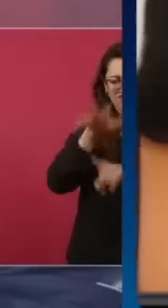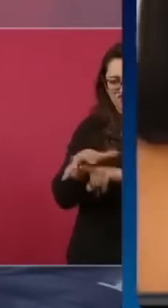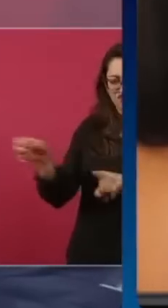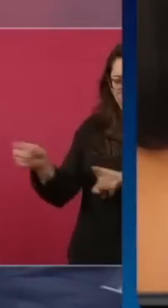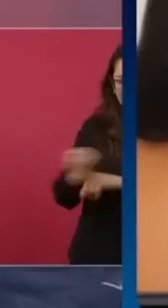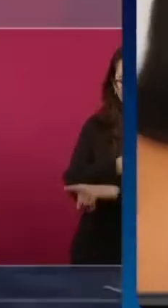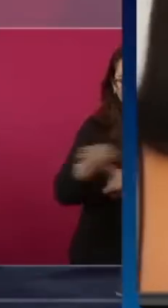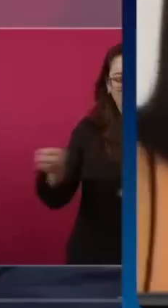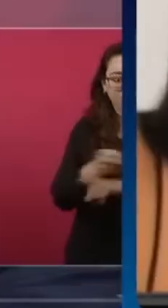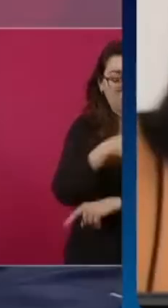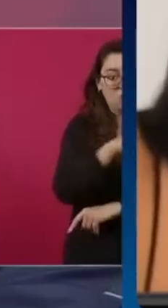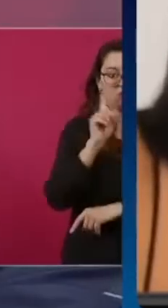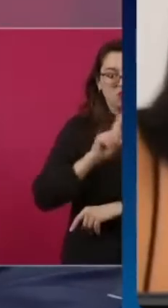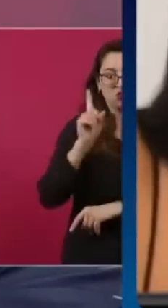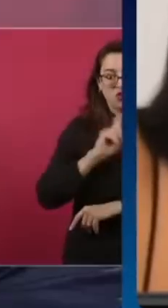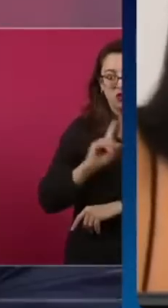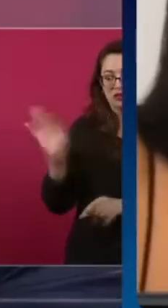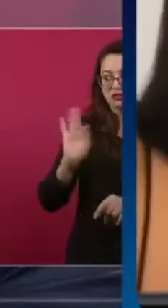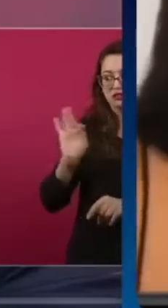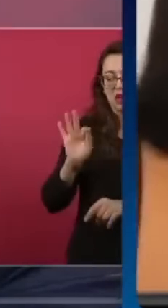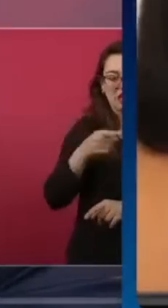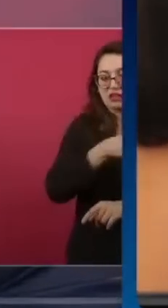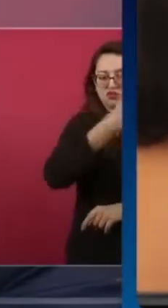agredir, ¿no?, a quienes estaban manifestándose.